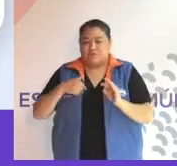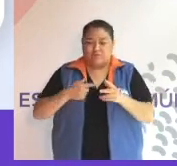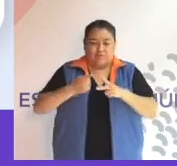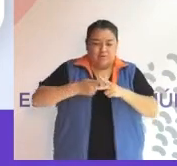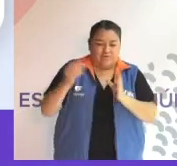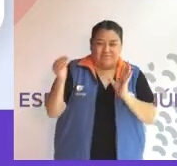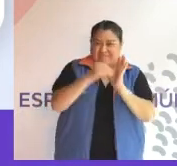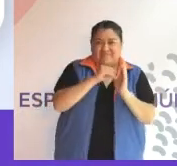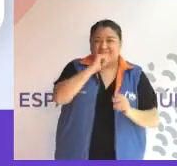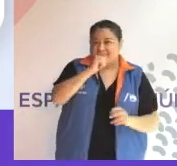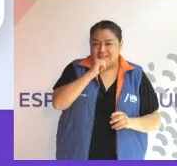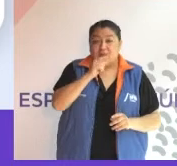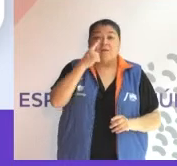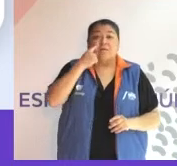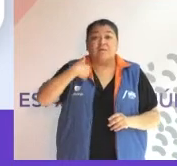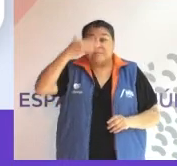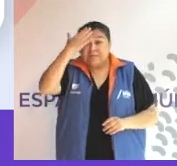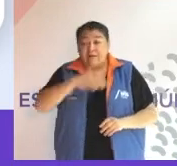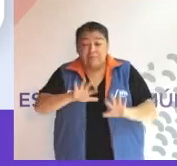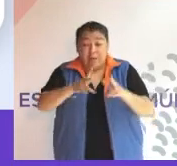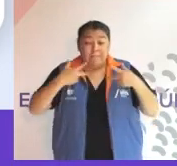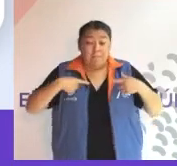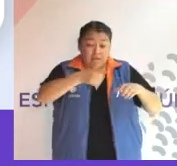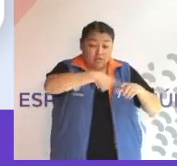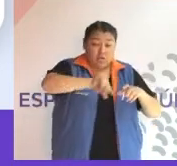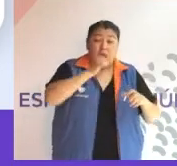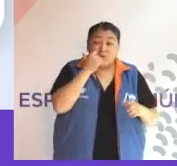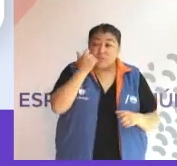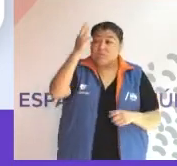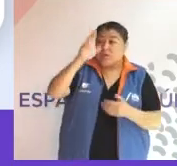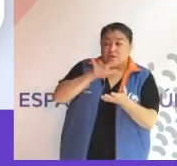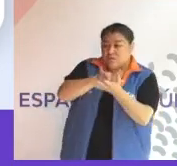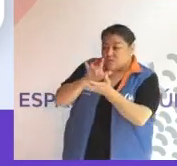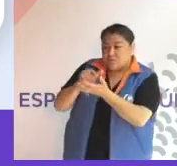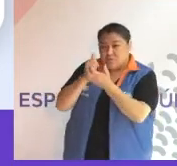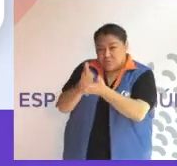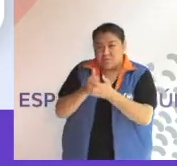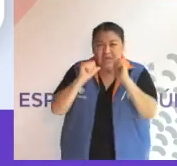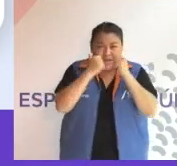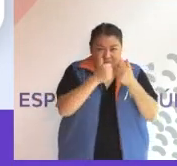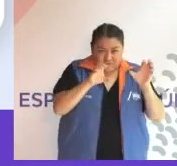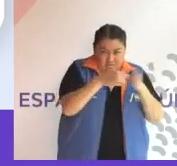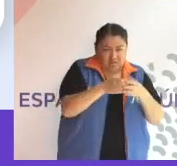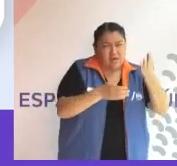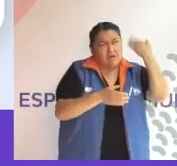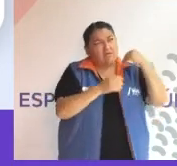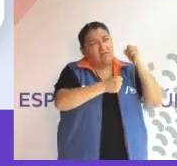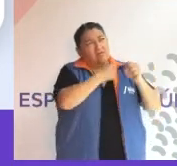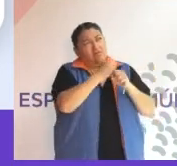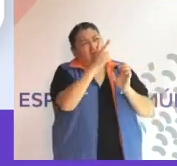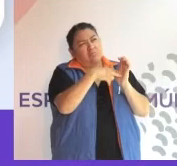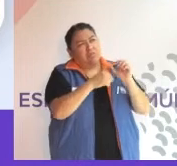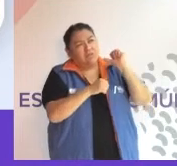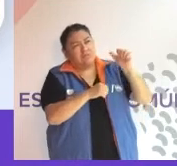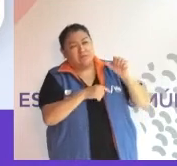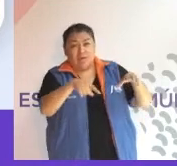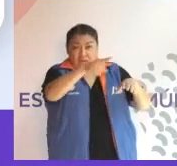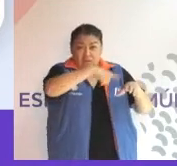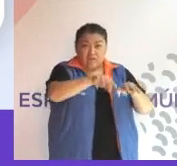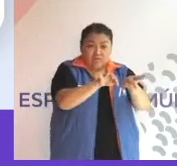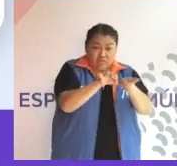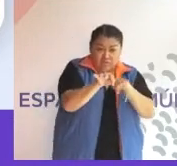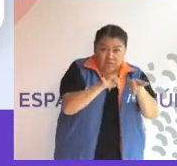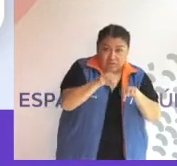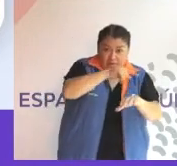números. Nosotros hemos calculado en el libro anterior, o sea, en la versión anterior que hablamos de 2016, el valor del trabajo